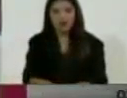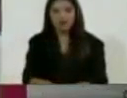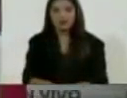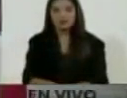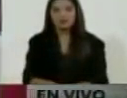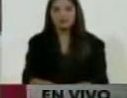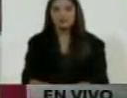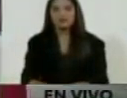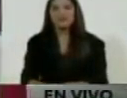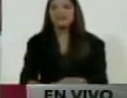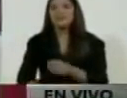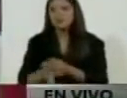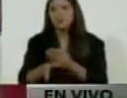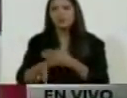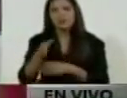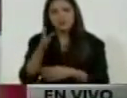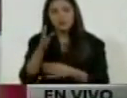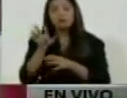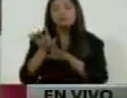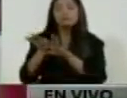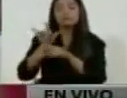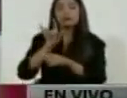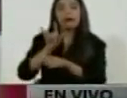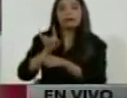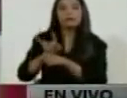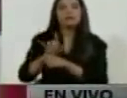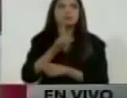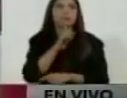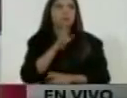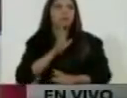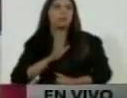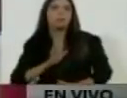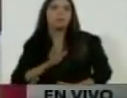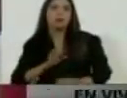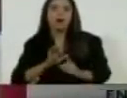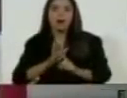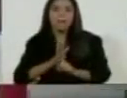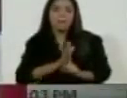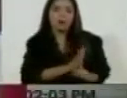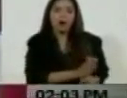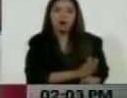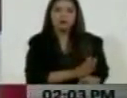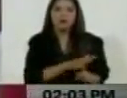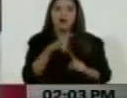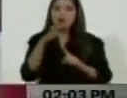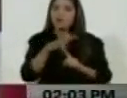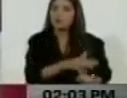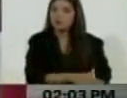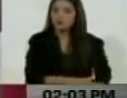ignorante, engañado, pasivo, apartado, excluido.